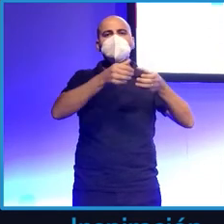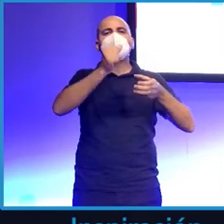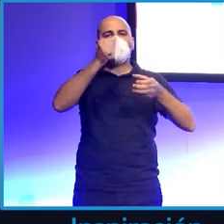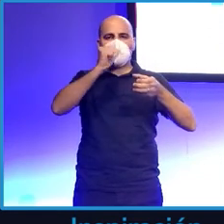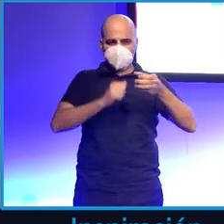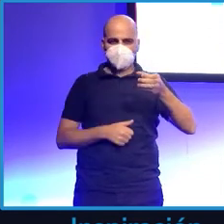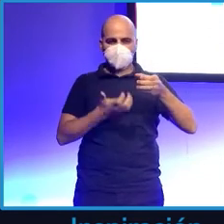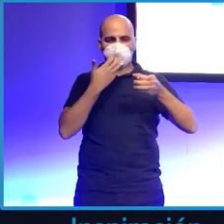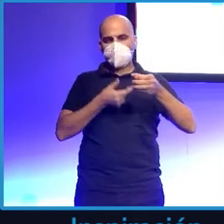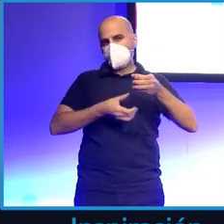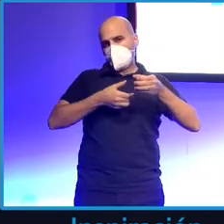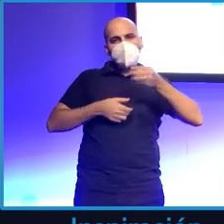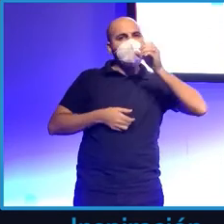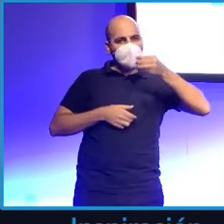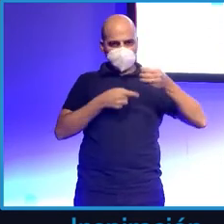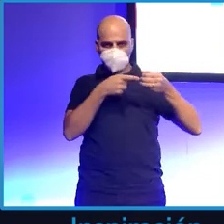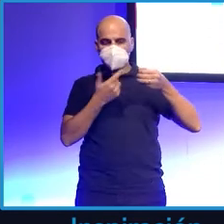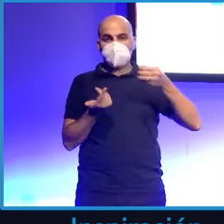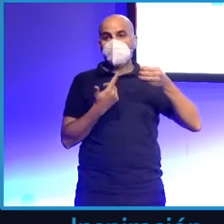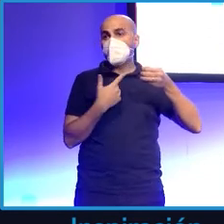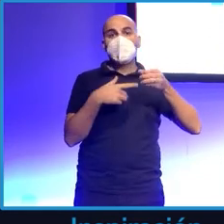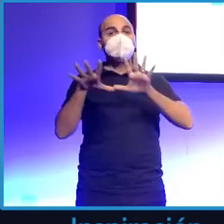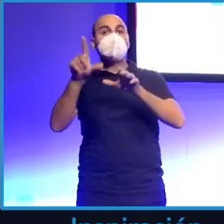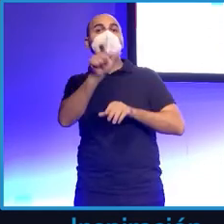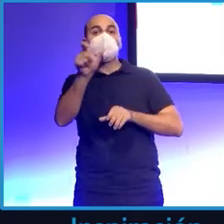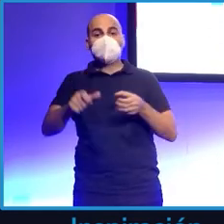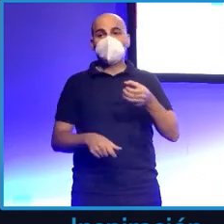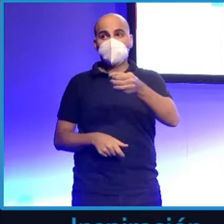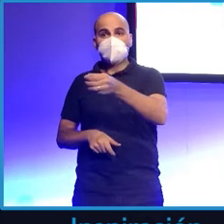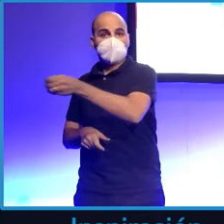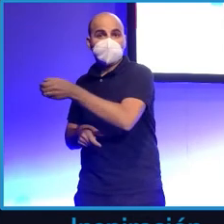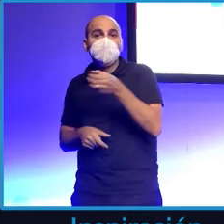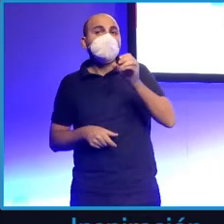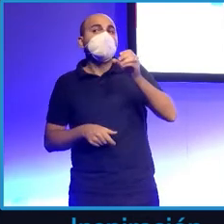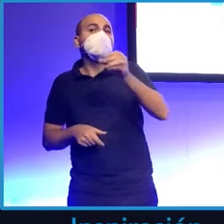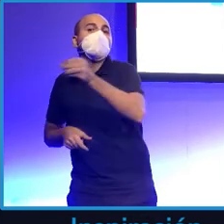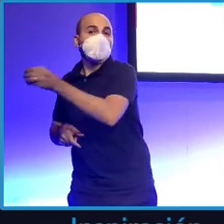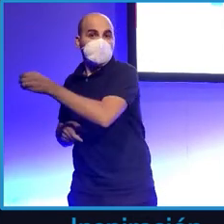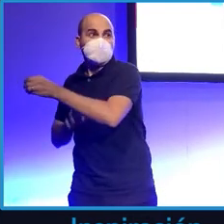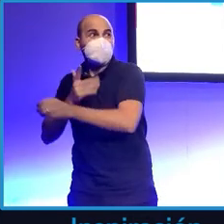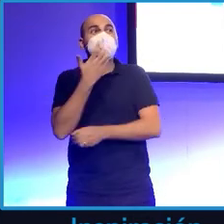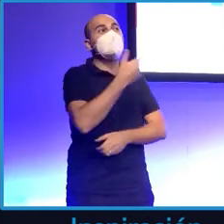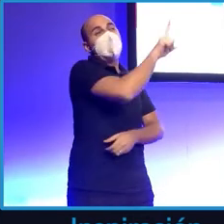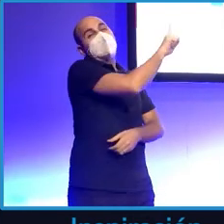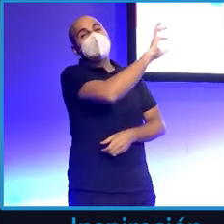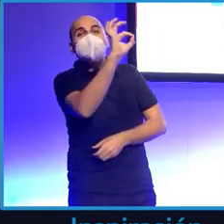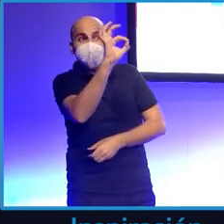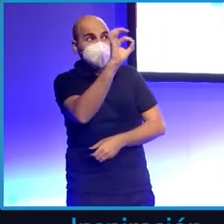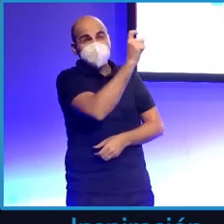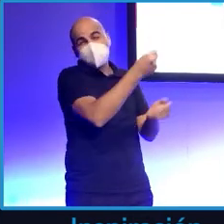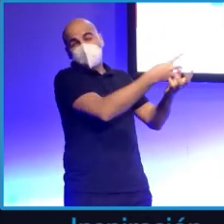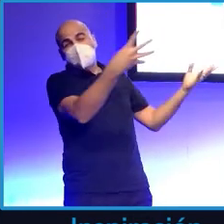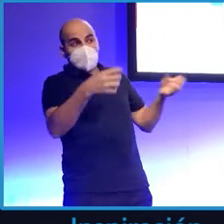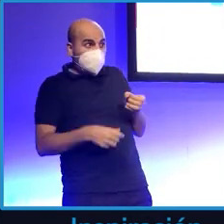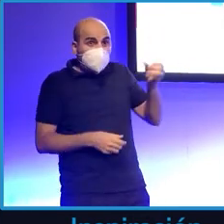personas que entre cien si cogemos un vaso de whisky no lo vemos entre todos de aquí ninguno se emborracha sino con lo cual esto es lo mismo